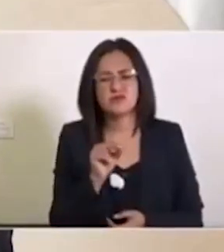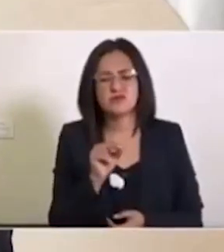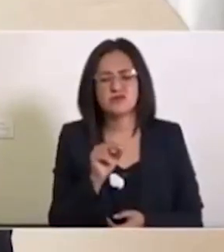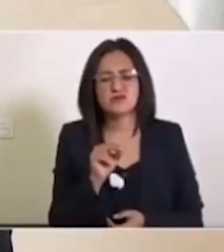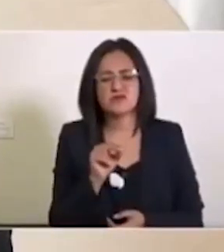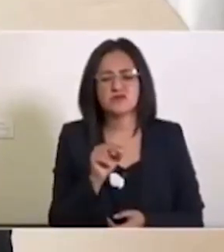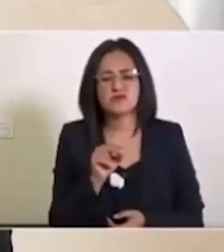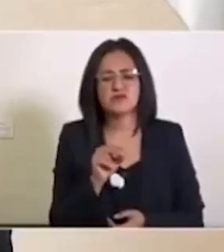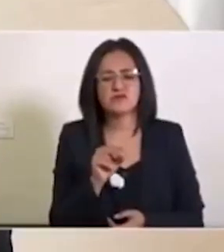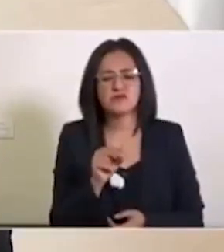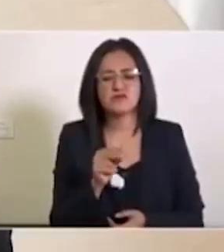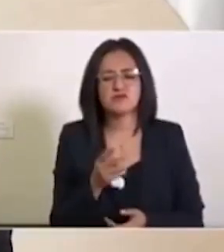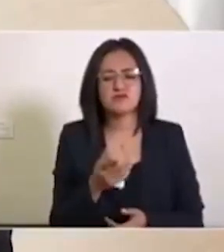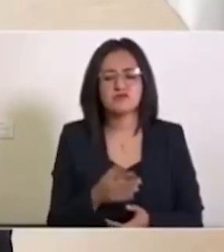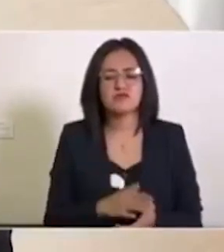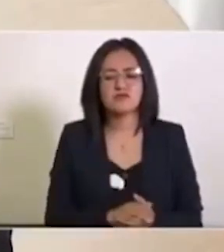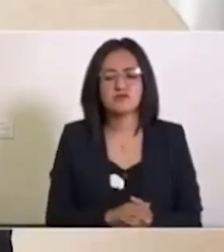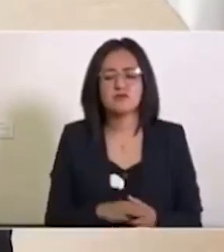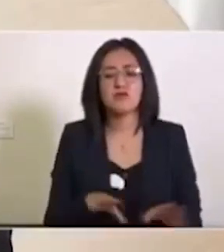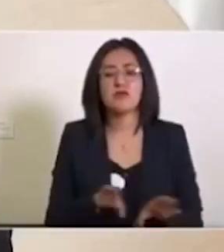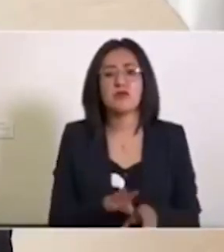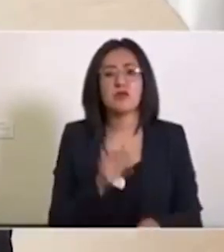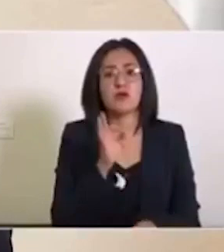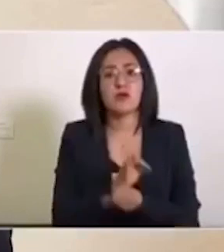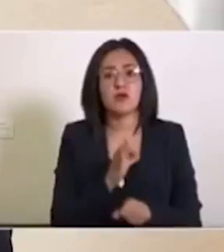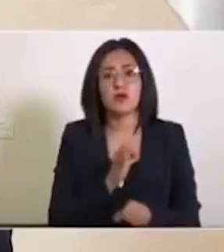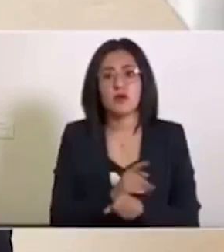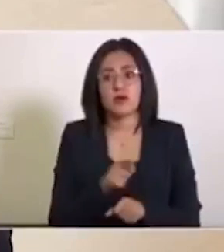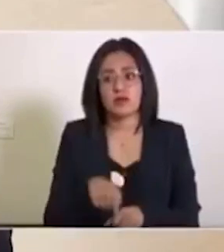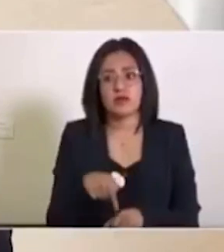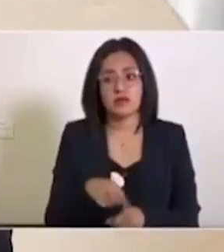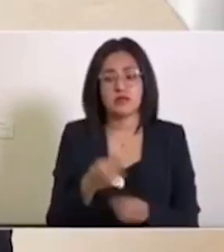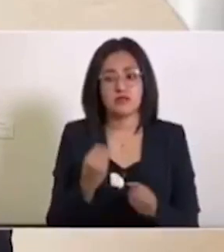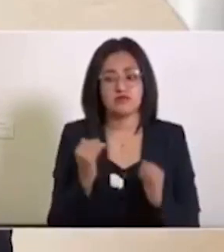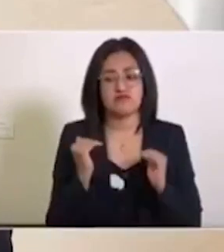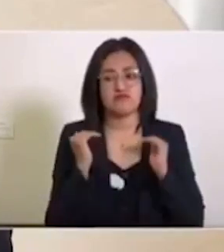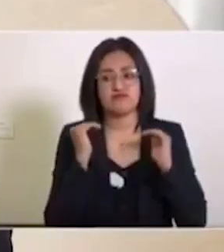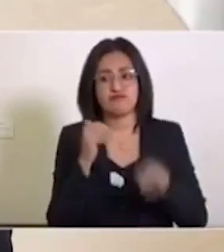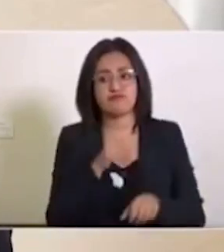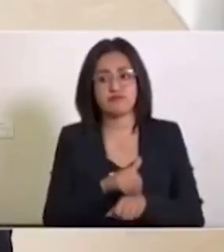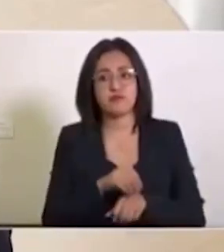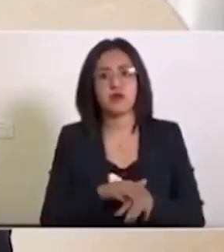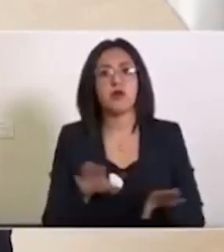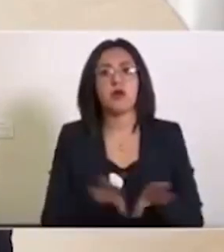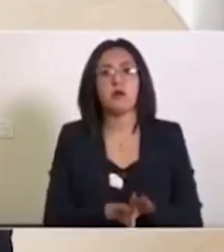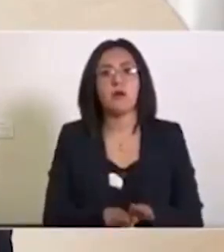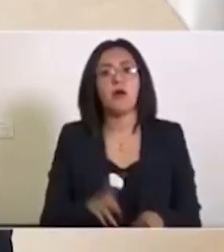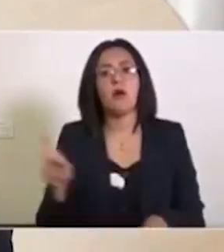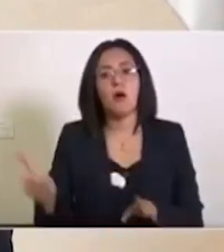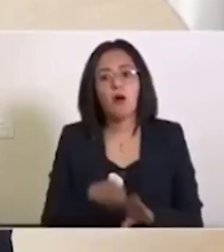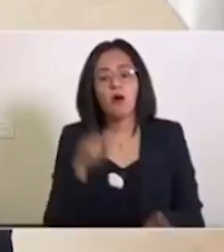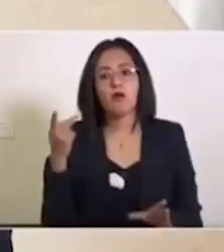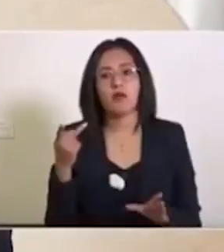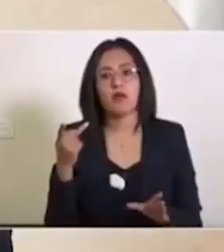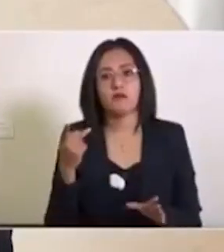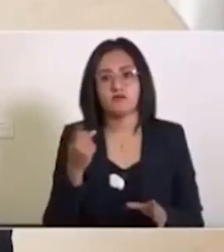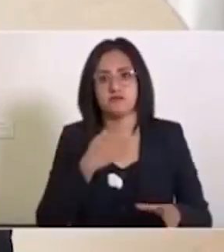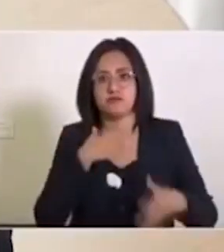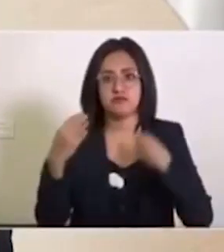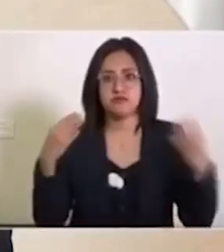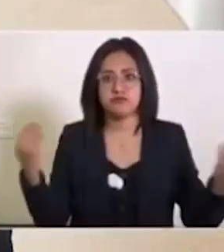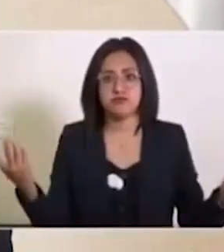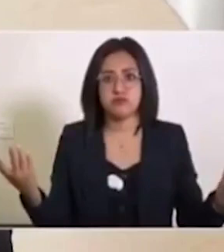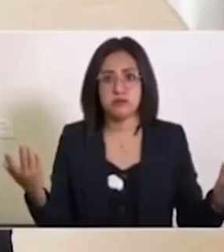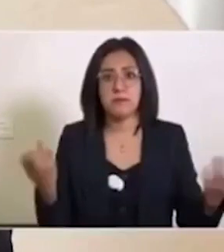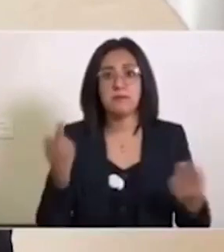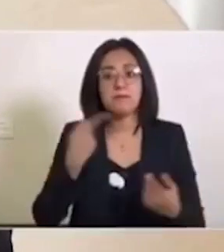y dar a esta alerta el carácter de un rebrote pero llegado